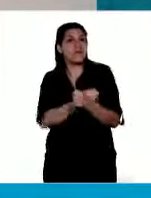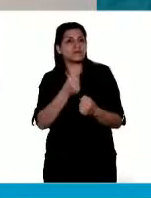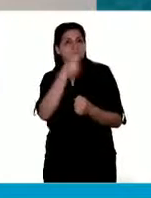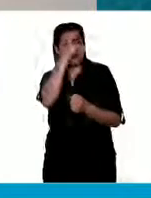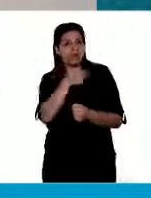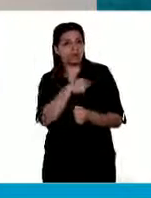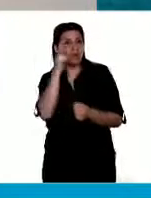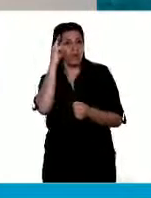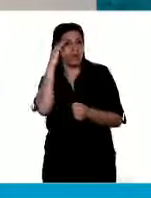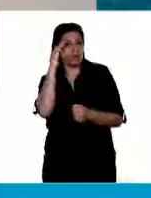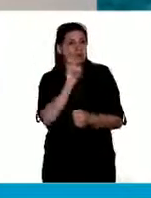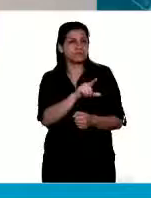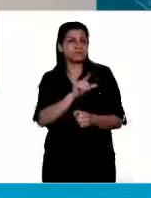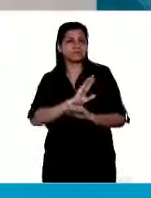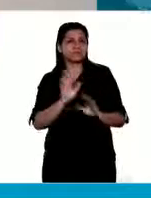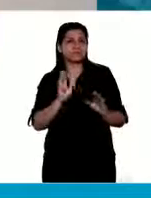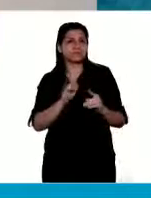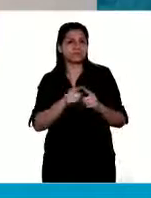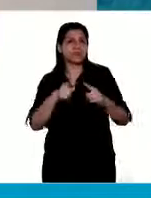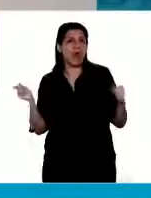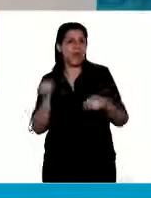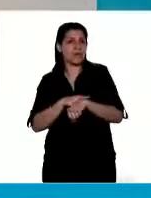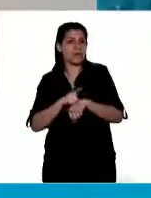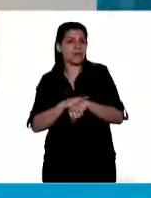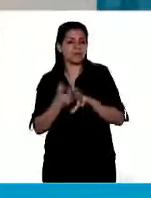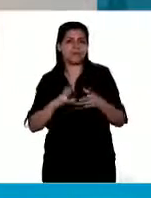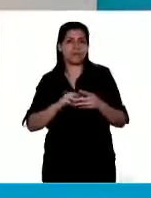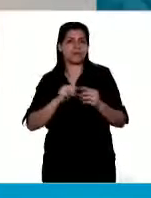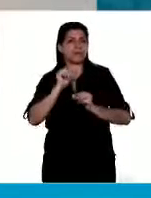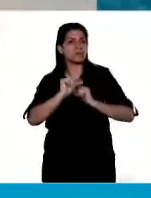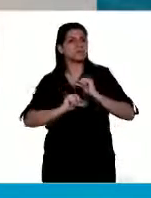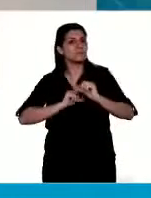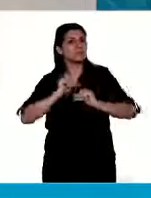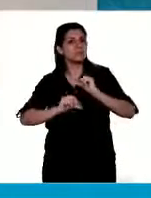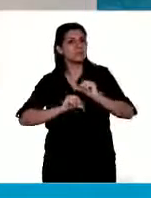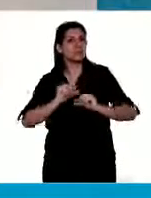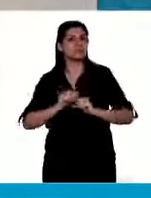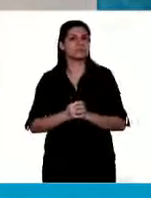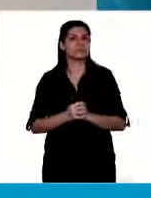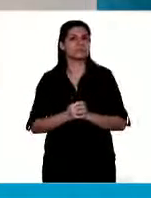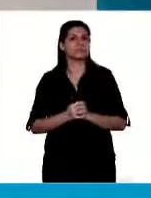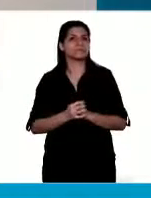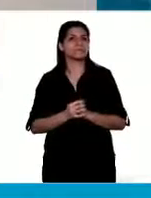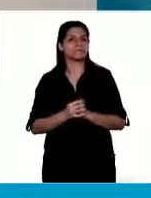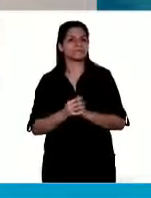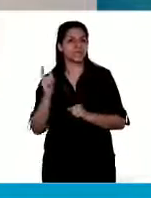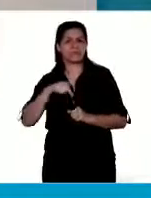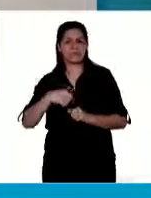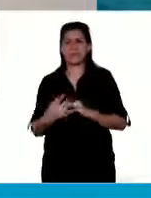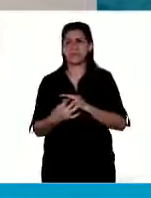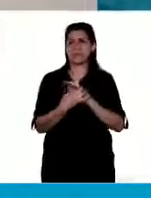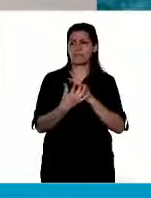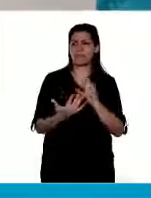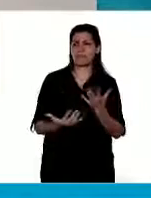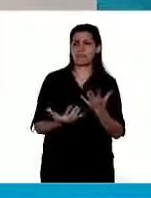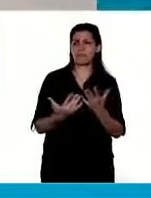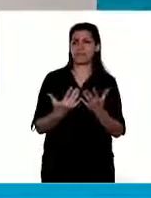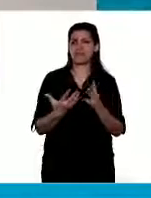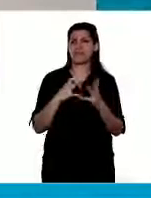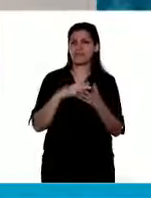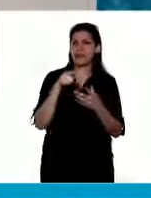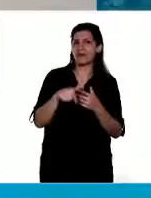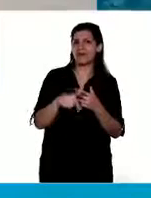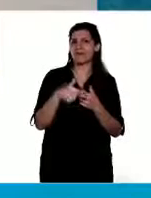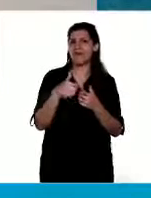cultura son a largo plazo y de forma gradual. Si nos vienen a prometer cambios estructurales para allá mismo, como hizo